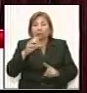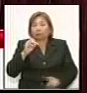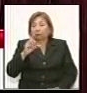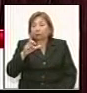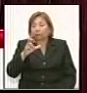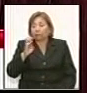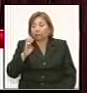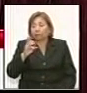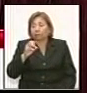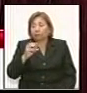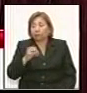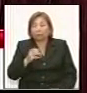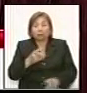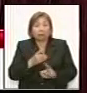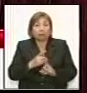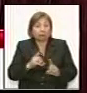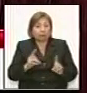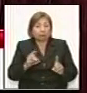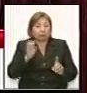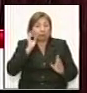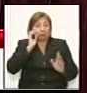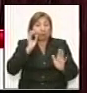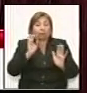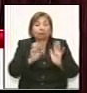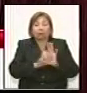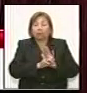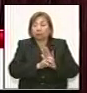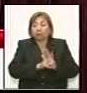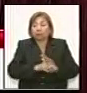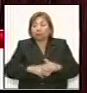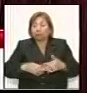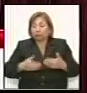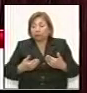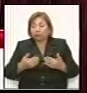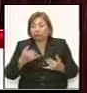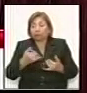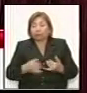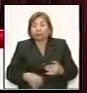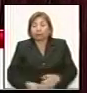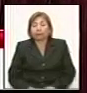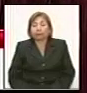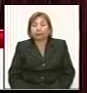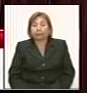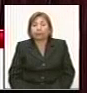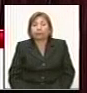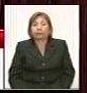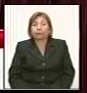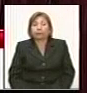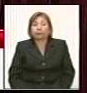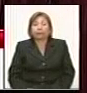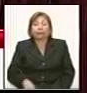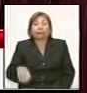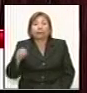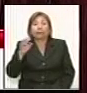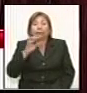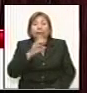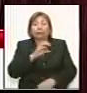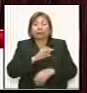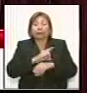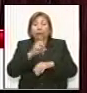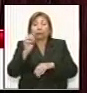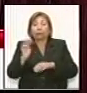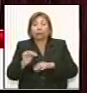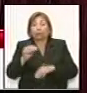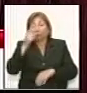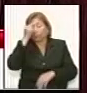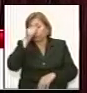transición democrática. Pero el otro ejemplo que se puede tomar para terminar es el ejemplo de República Dominicana, que me